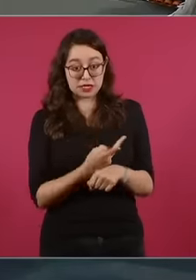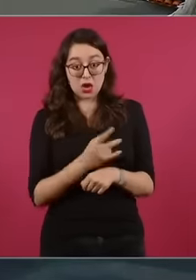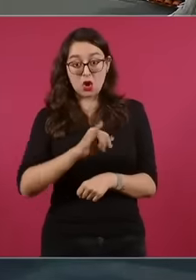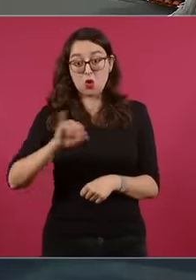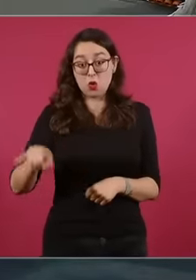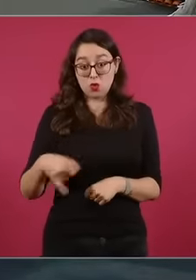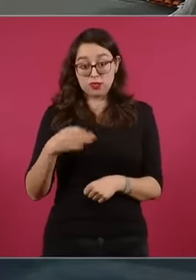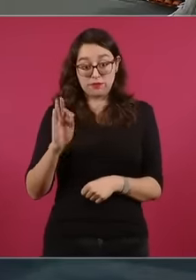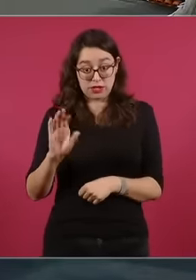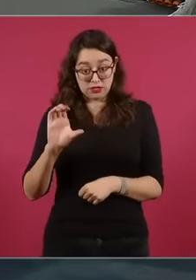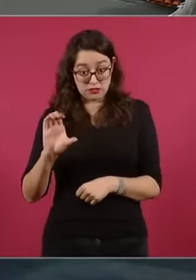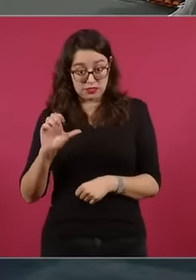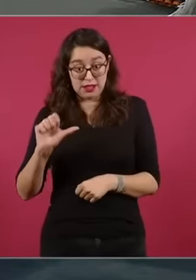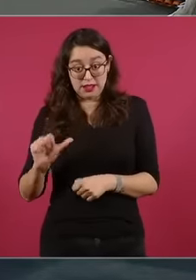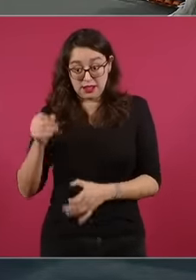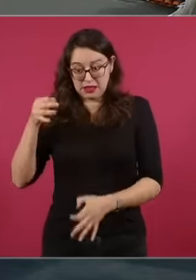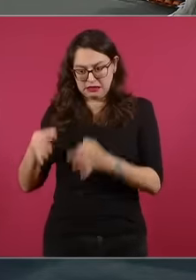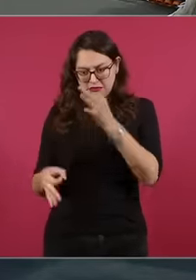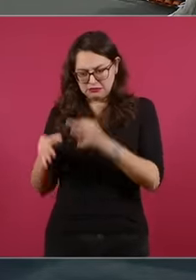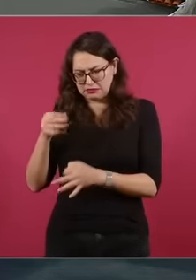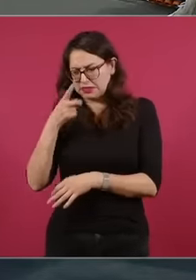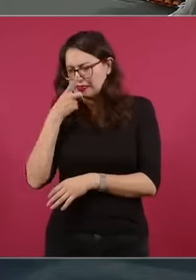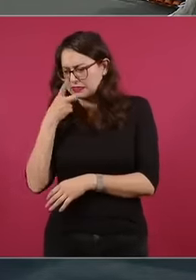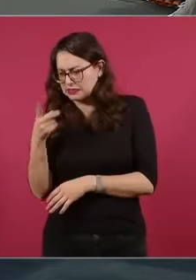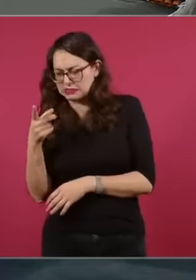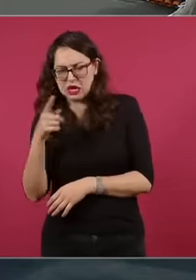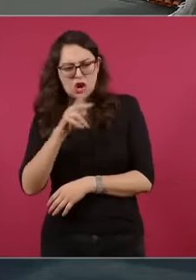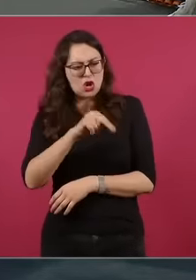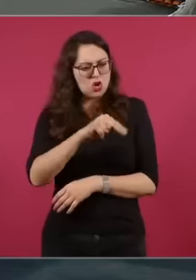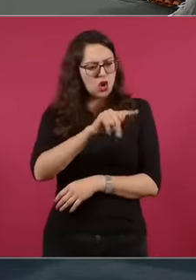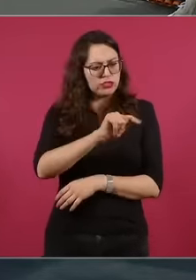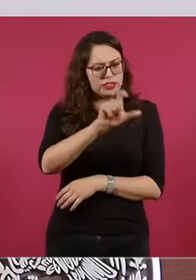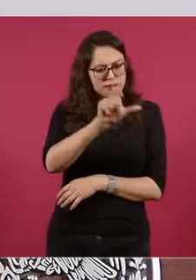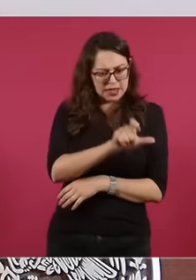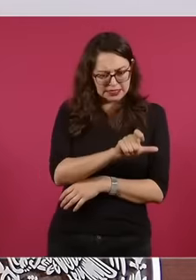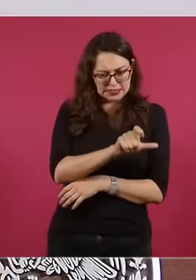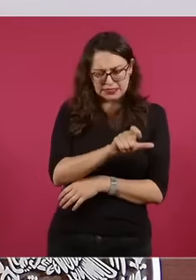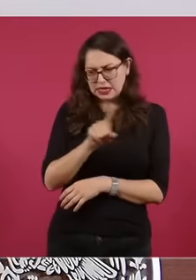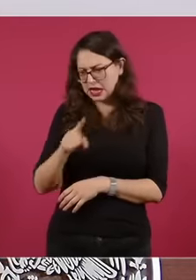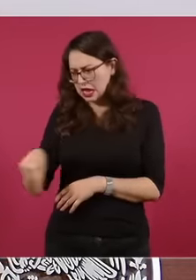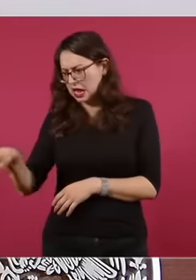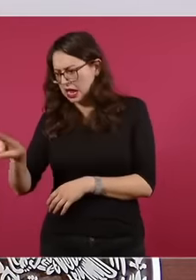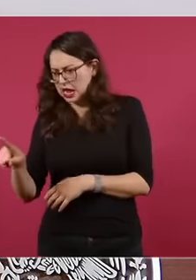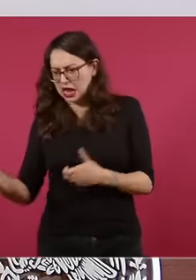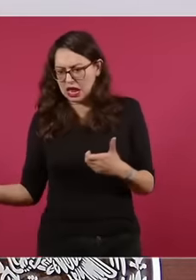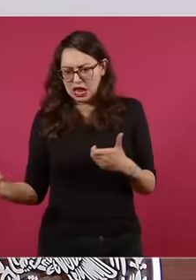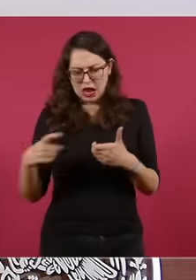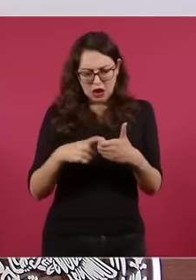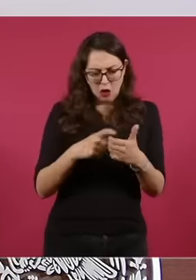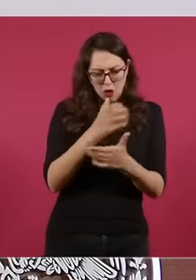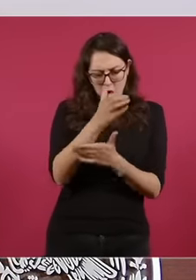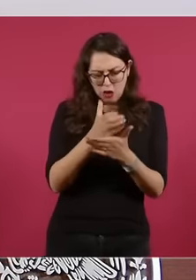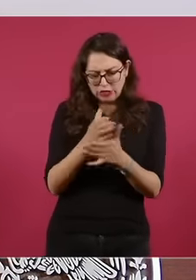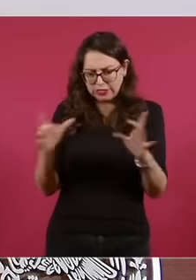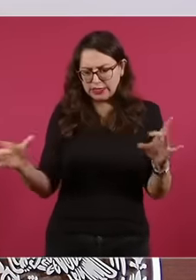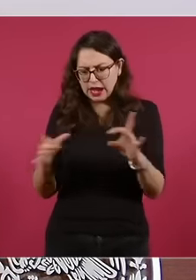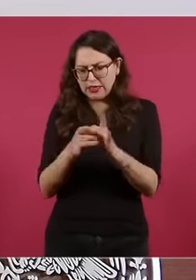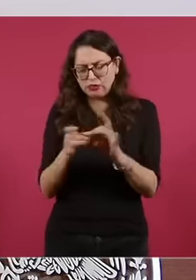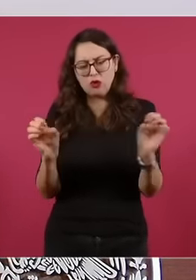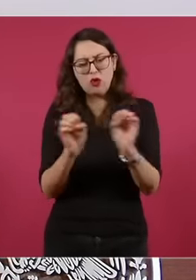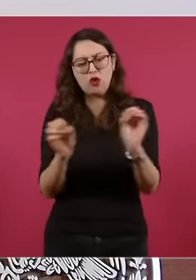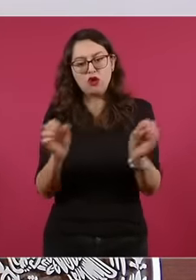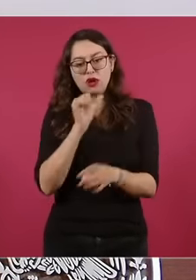no había una relación laboral entre la agencia y estos trabajadores, que no se había acreditado que había